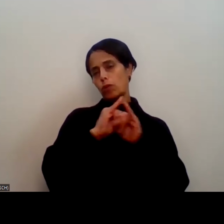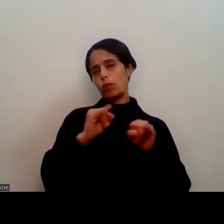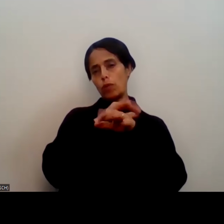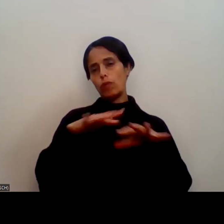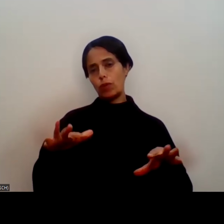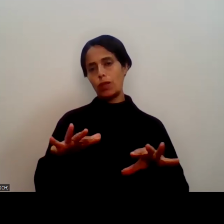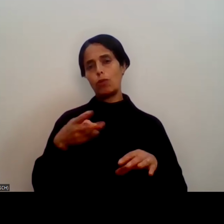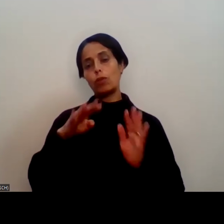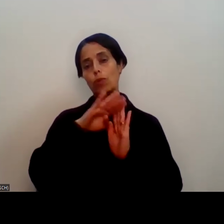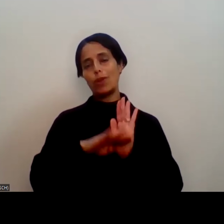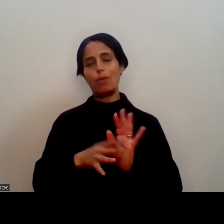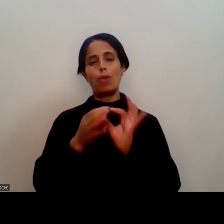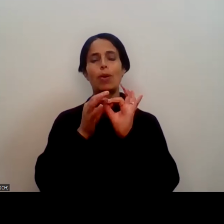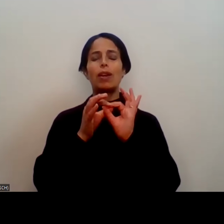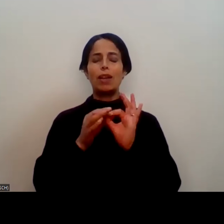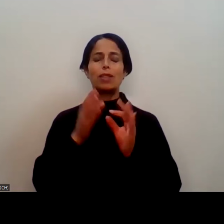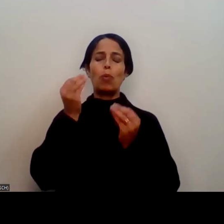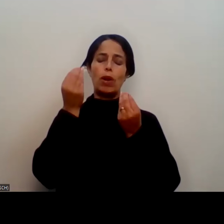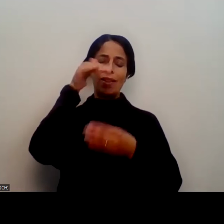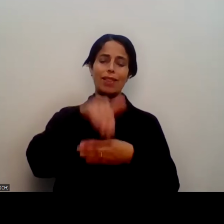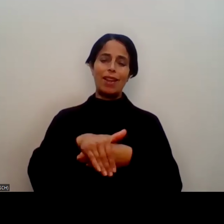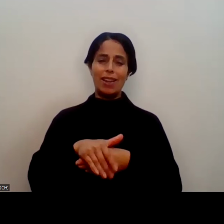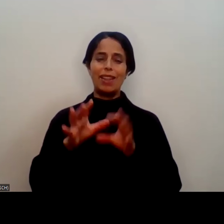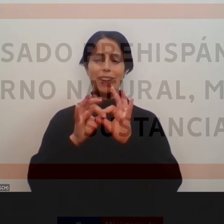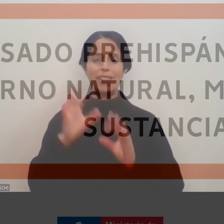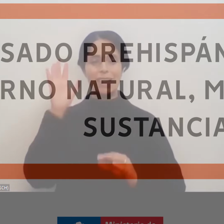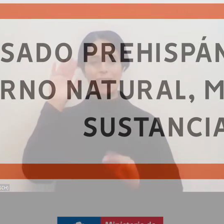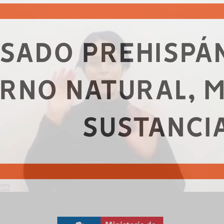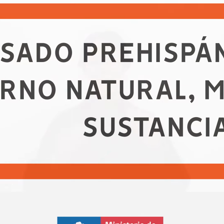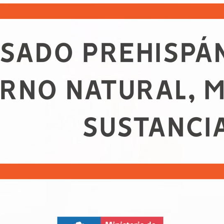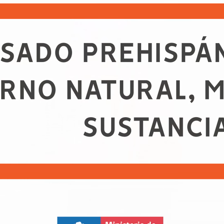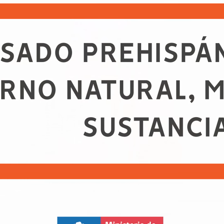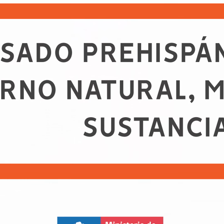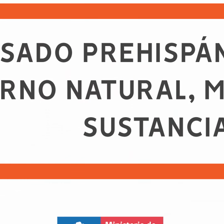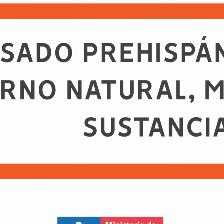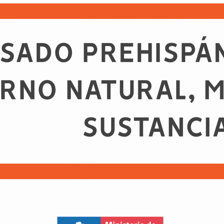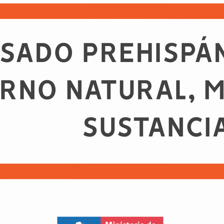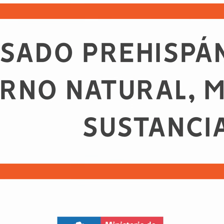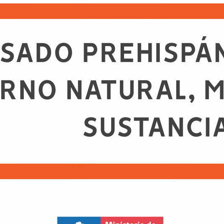Muy buenas tardes. gracias por la invitación. Hasta luego. Gracias. Chao. Chao, chao.